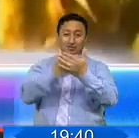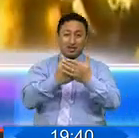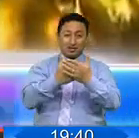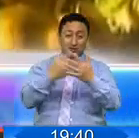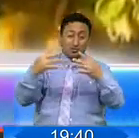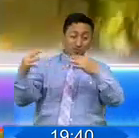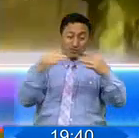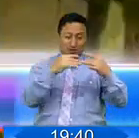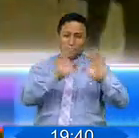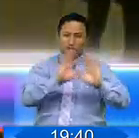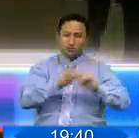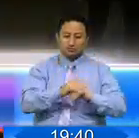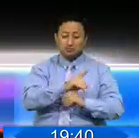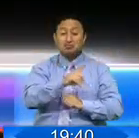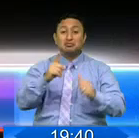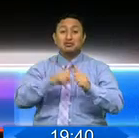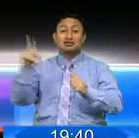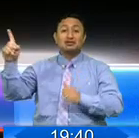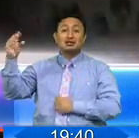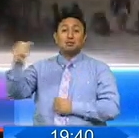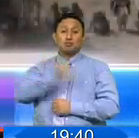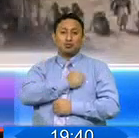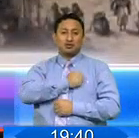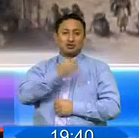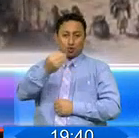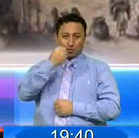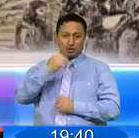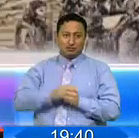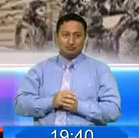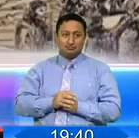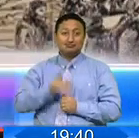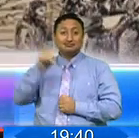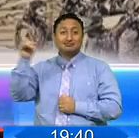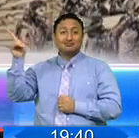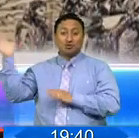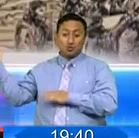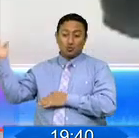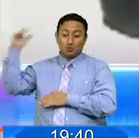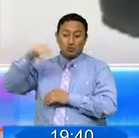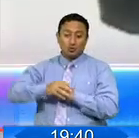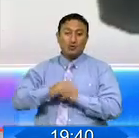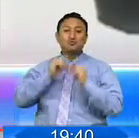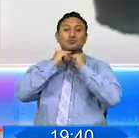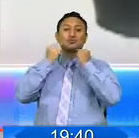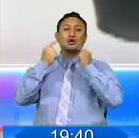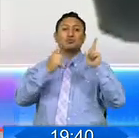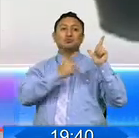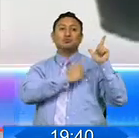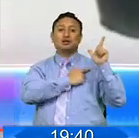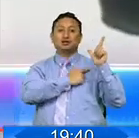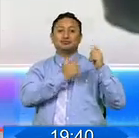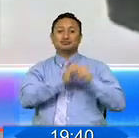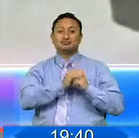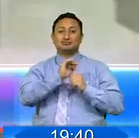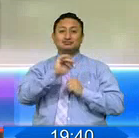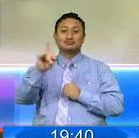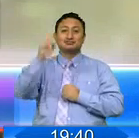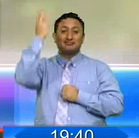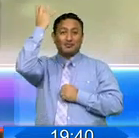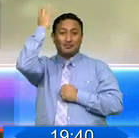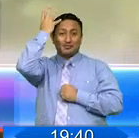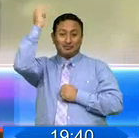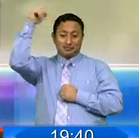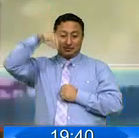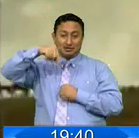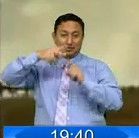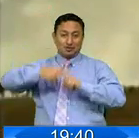trajo consigo su cocina. La gastronomía de los foráneos clérigos, militares y la corona de España se fundió en